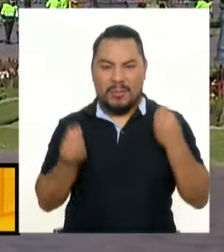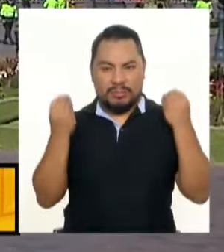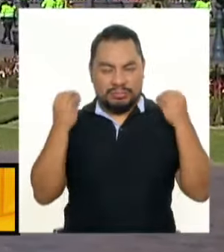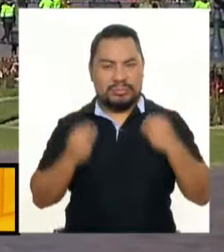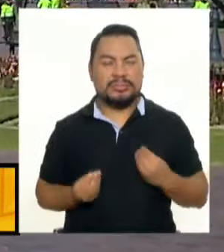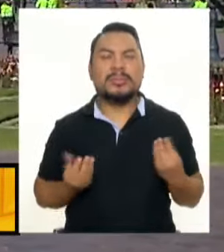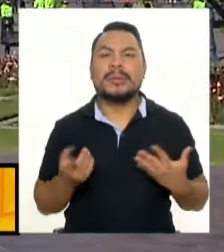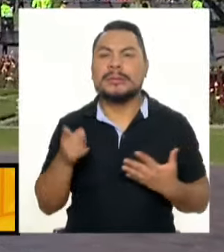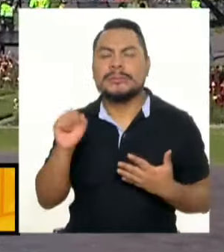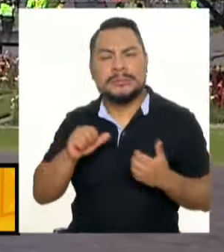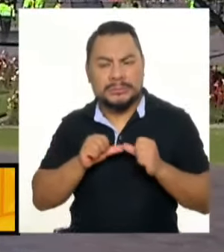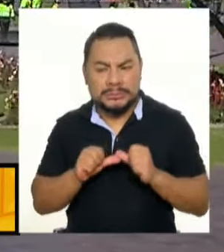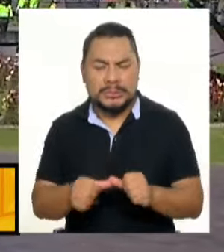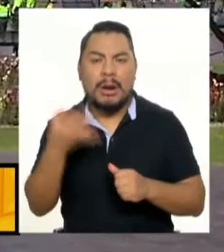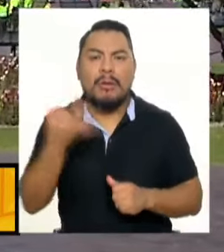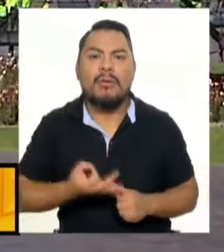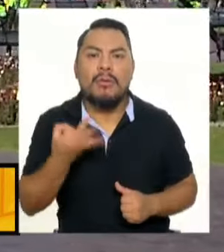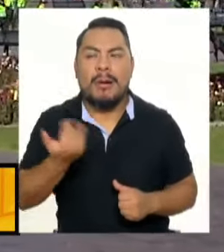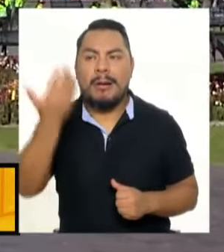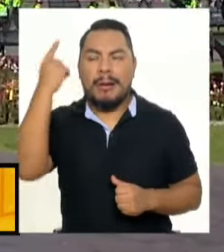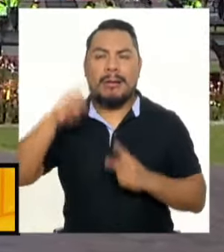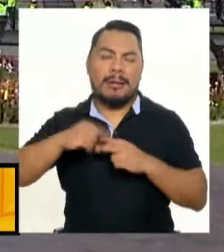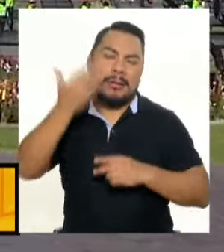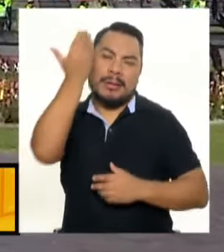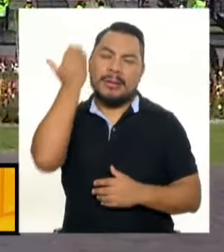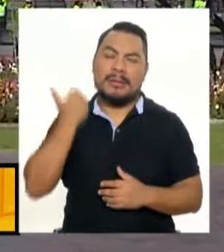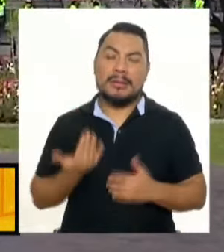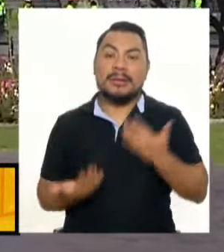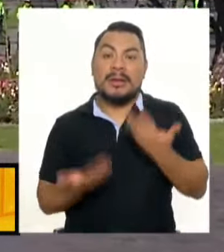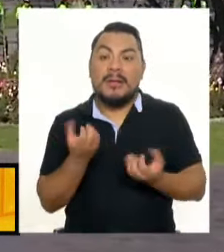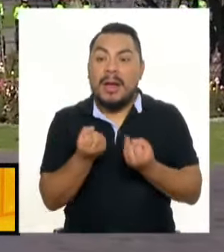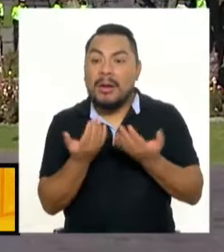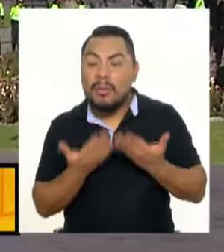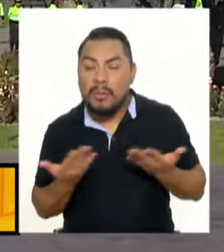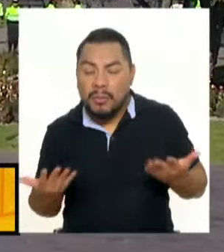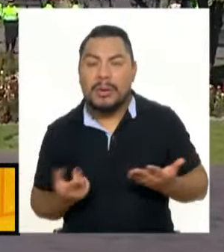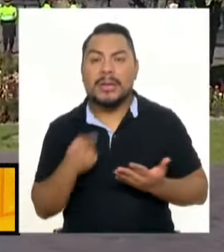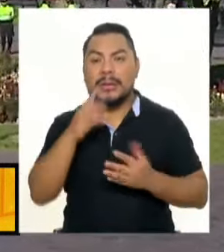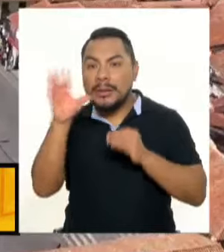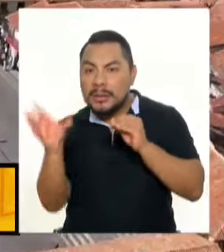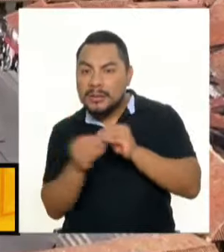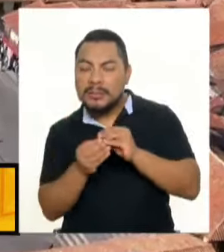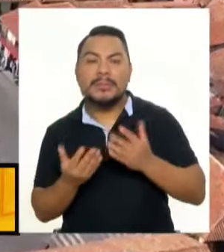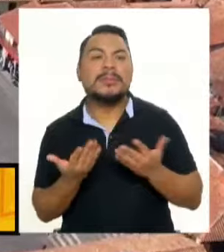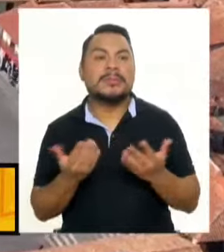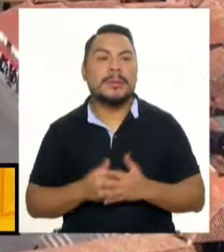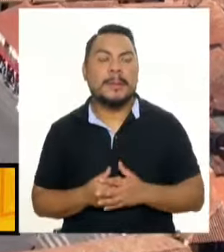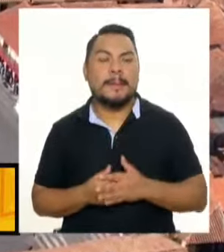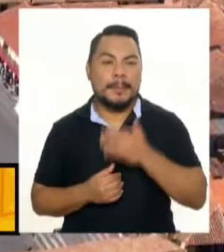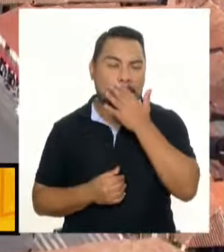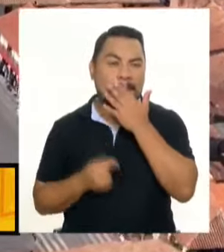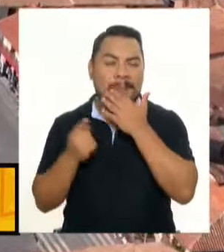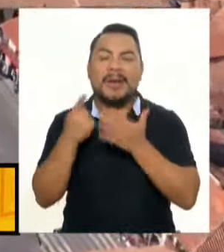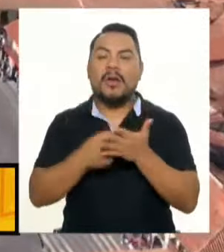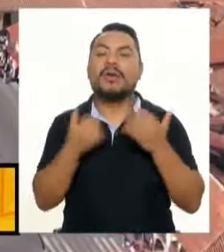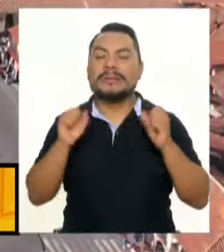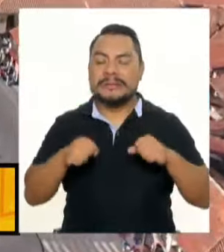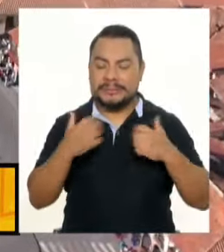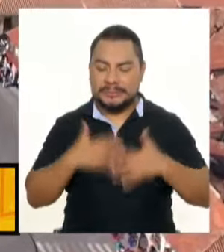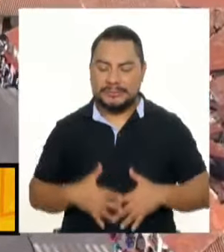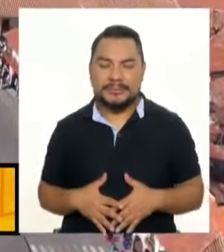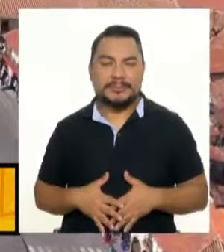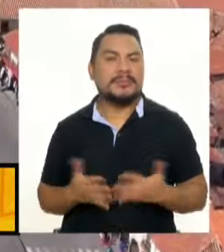sí o sí original de lo que se usaba antiguamente? Porque quizás hay algunas cosas, hay innovaciones. Se ha modernizado, quizás. Pero ¿qué cosas sí o sí tenía la